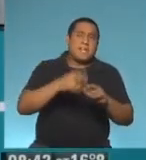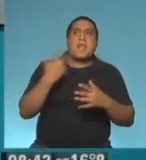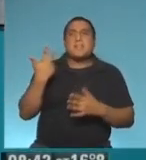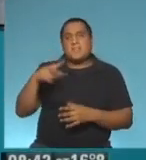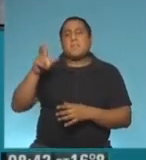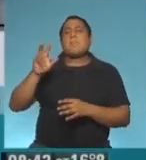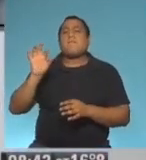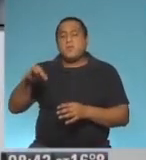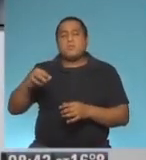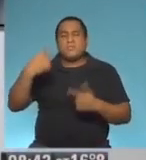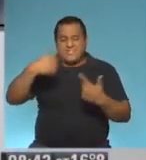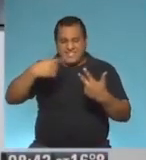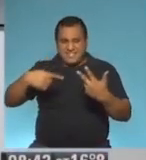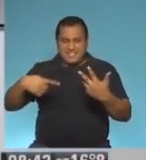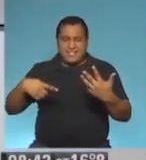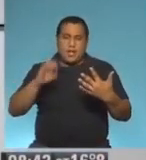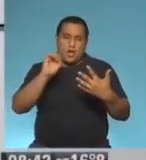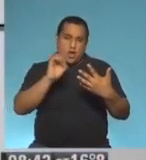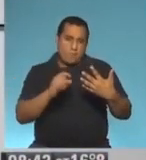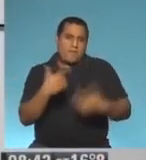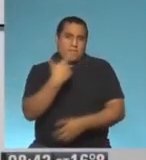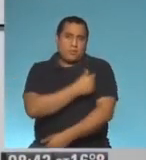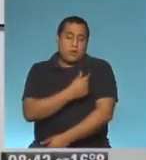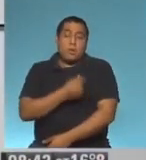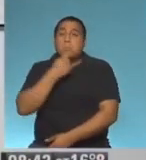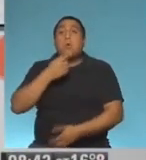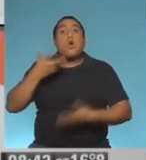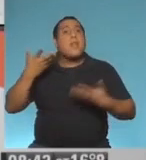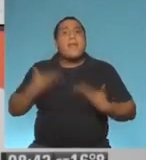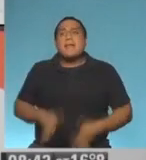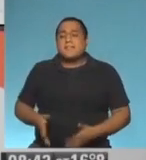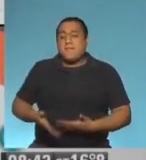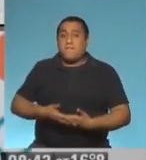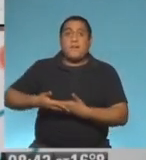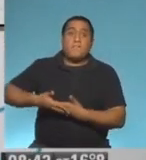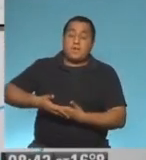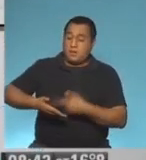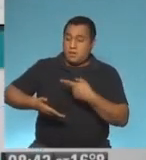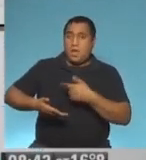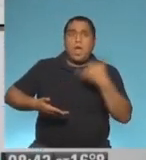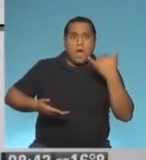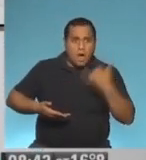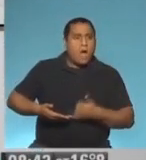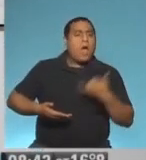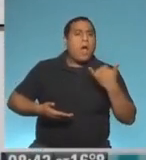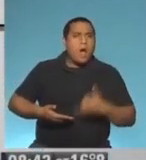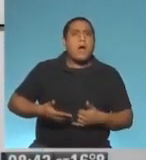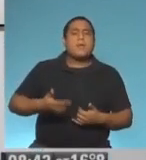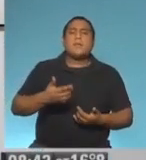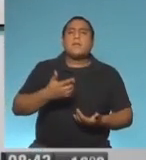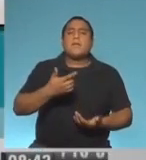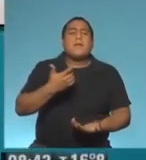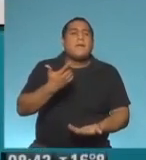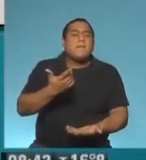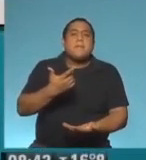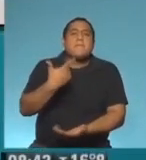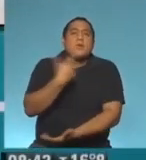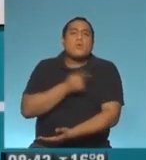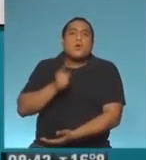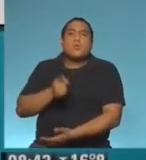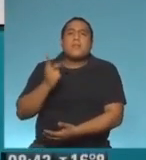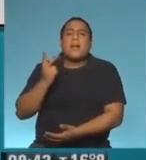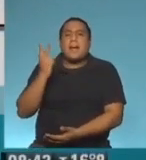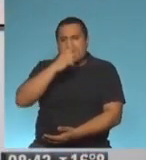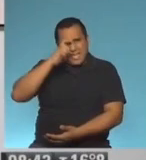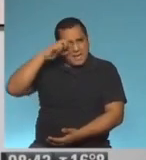nació nace un bebé nace una beba en ese momento también tenés la bcg o la hepatitis b para darle hay